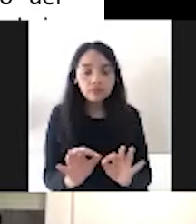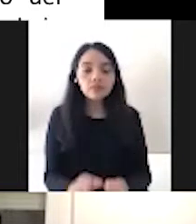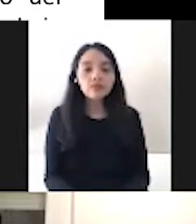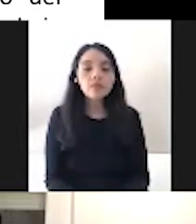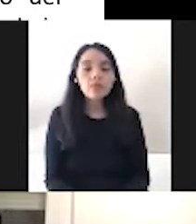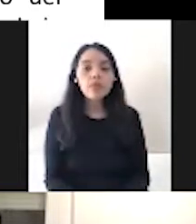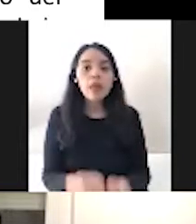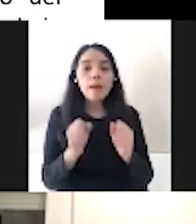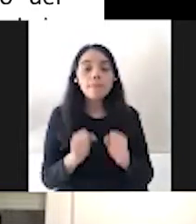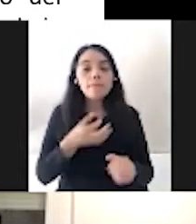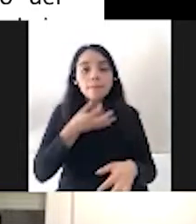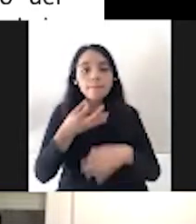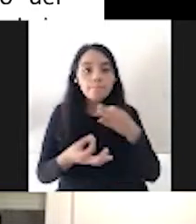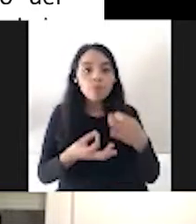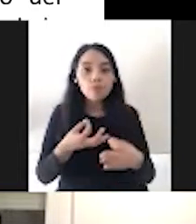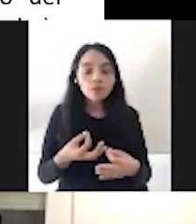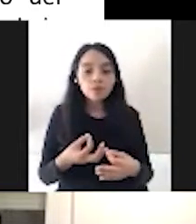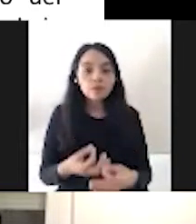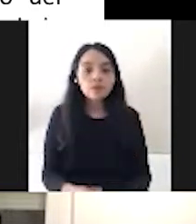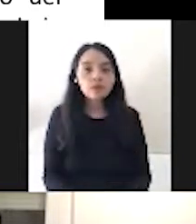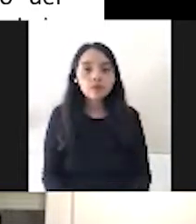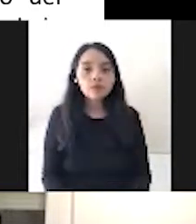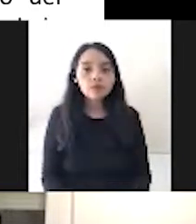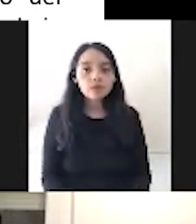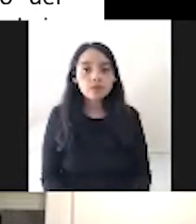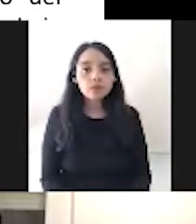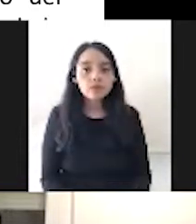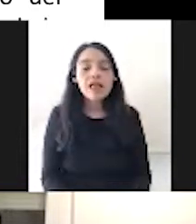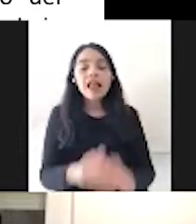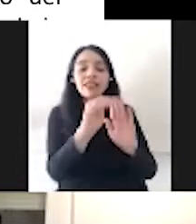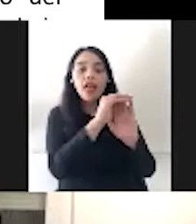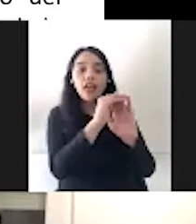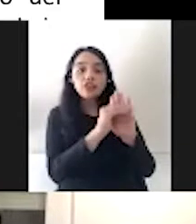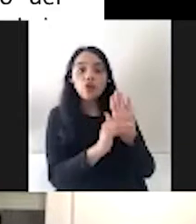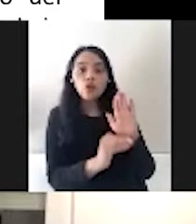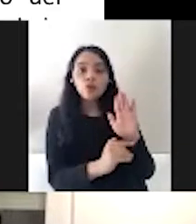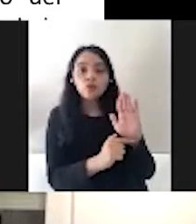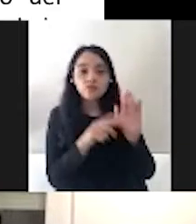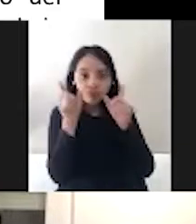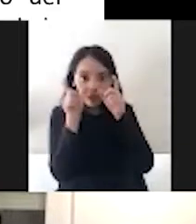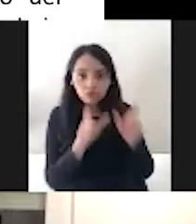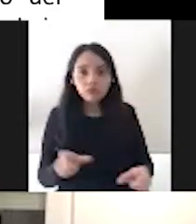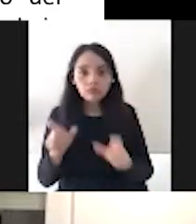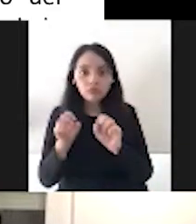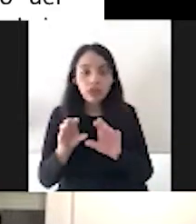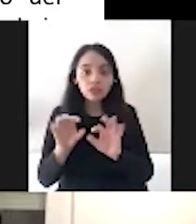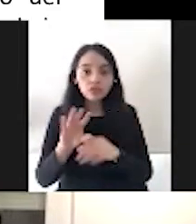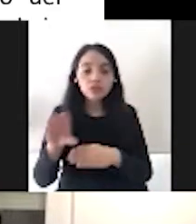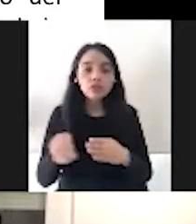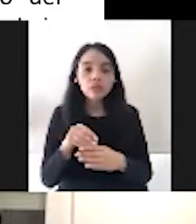podemos estructurar la estructura normativa que regula la educación inclusiva en Chile. Por un lado, podemos decir de